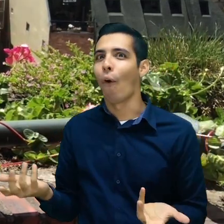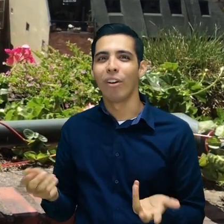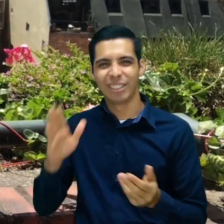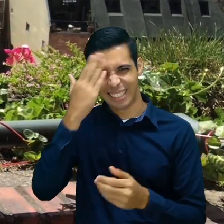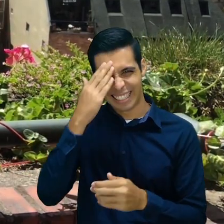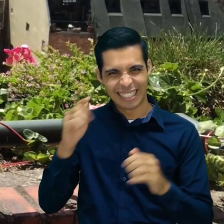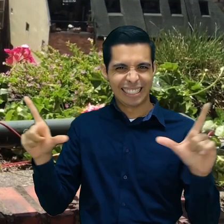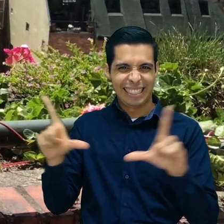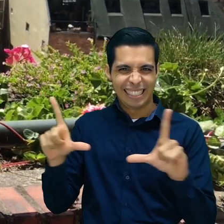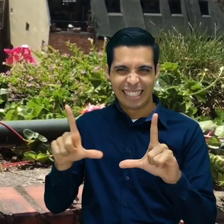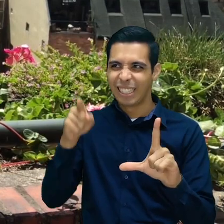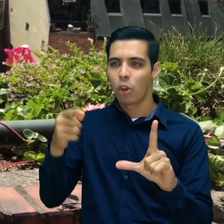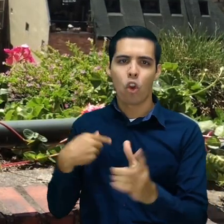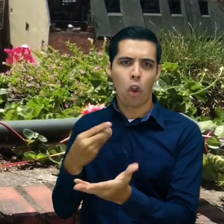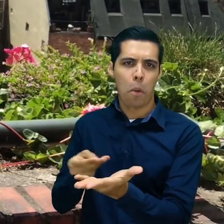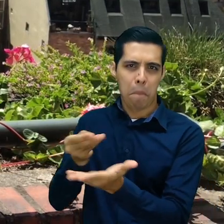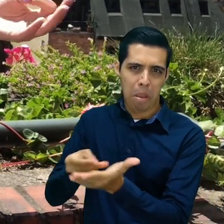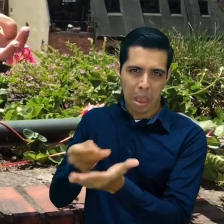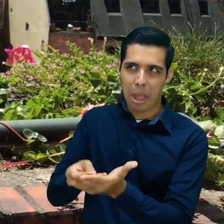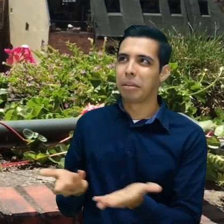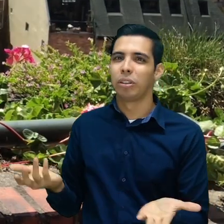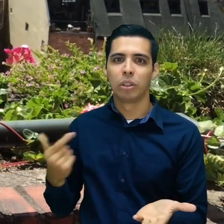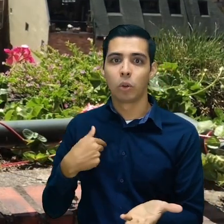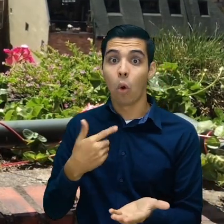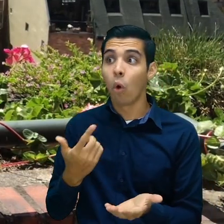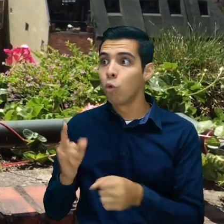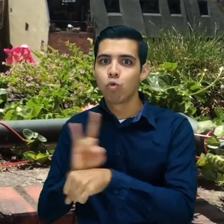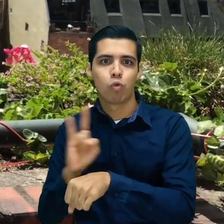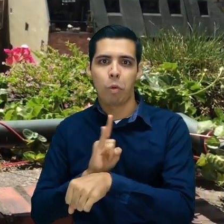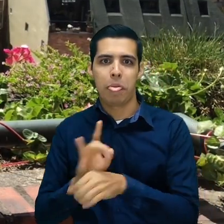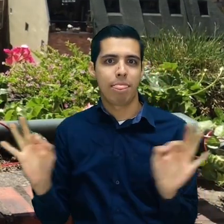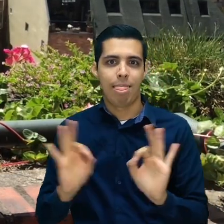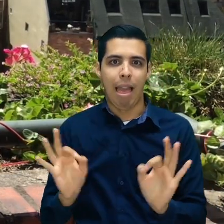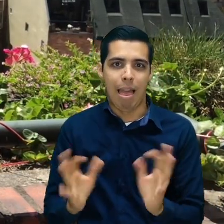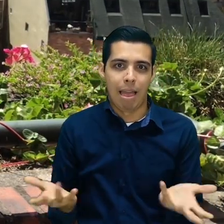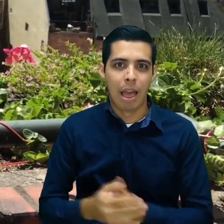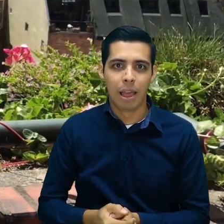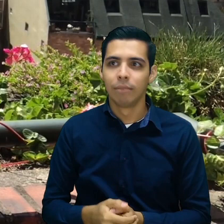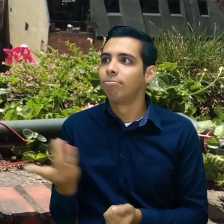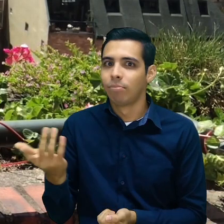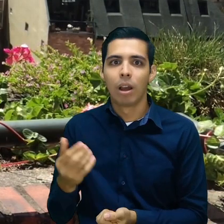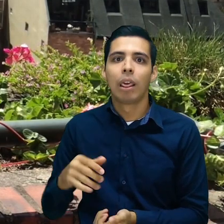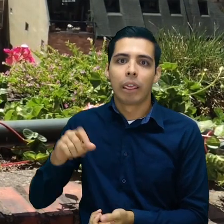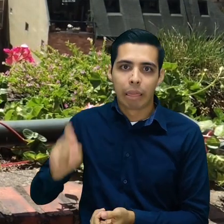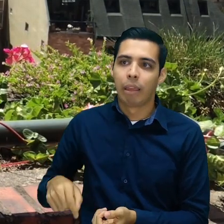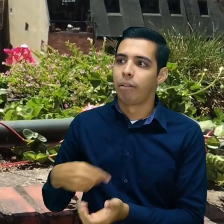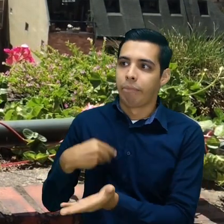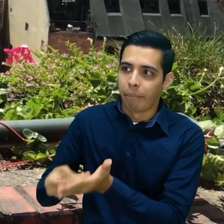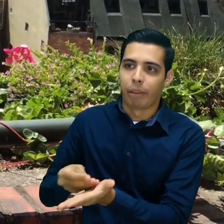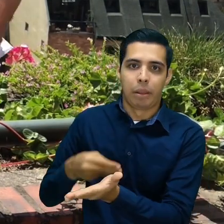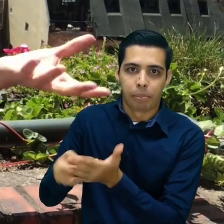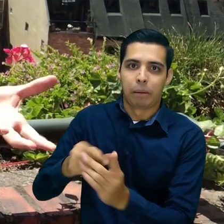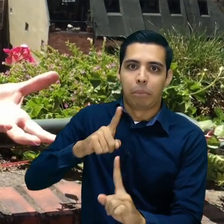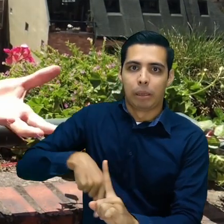través de video o de música, alquileres de pronto que pagamos y no estamos utilizando, y esos gastos que en definitiva tenemos como en débito automático